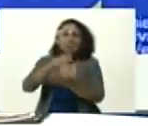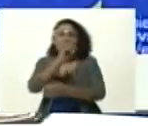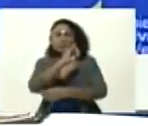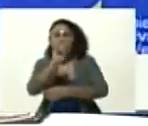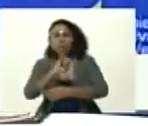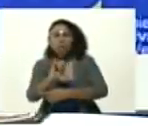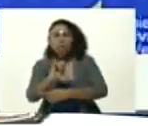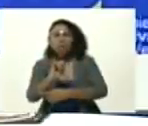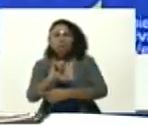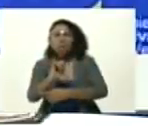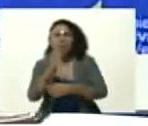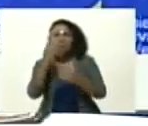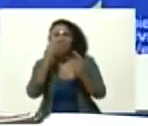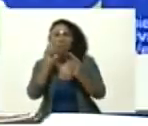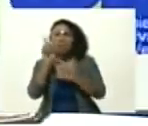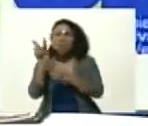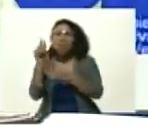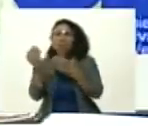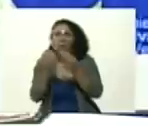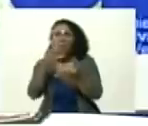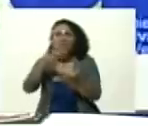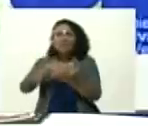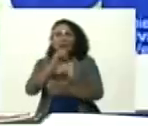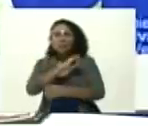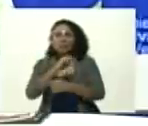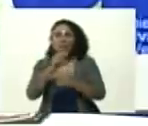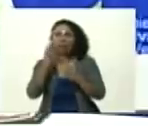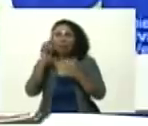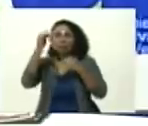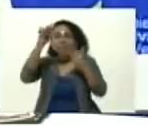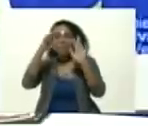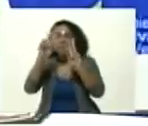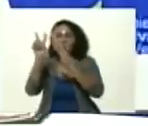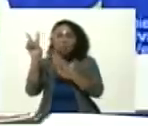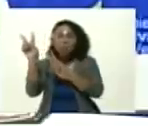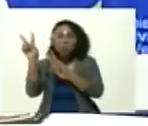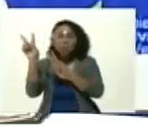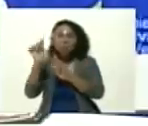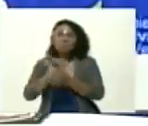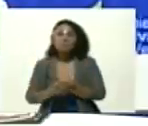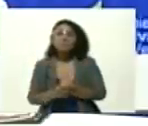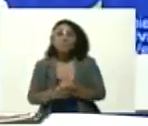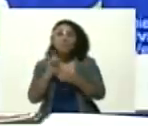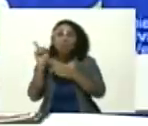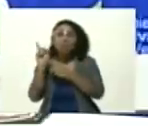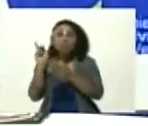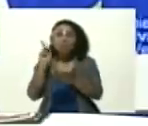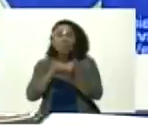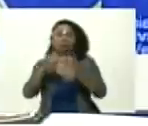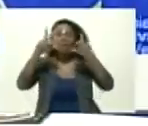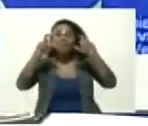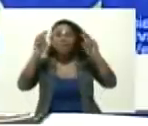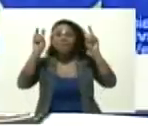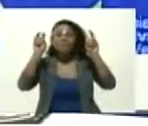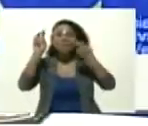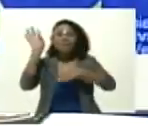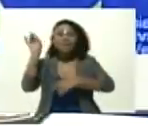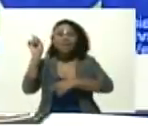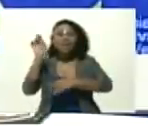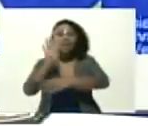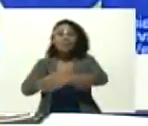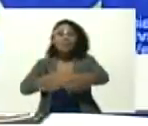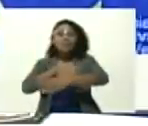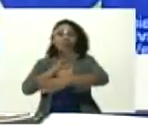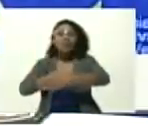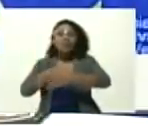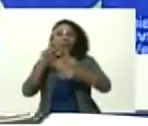para ver cómo va el Estado Zulia. Estén pendientes. Ahí llegaron fotos nuevas de Barcelona.